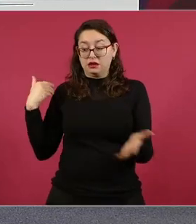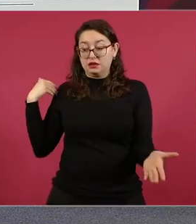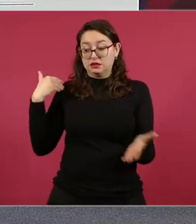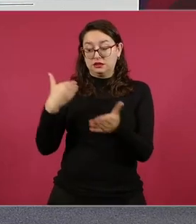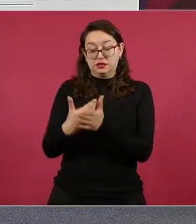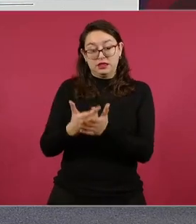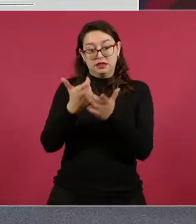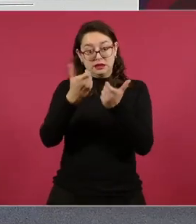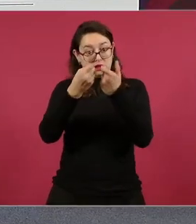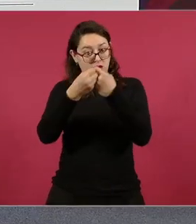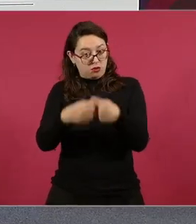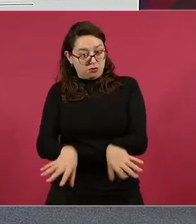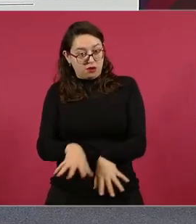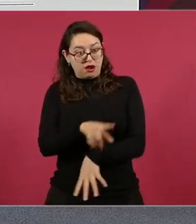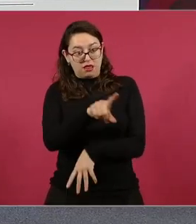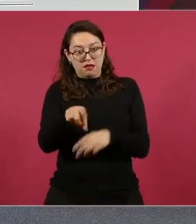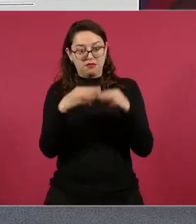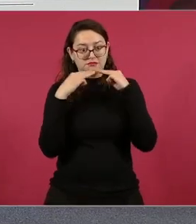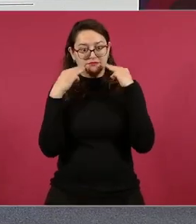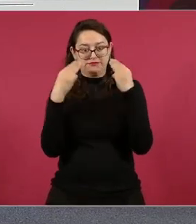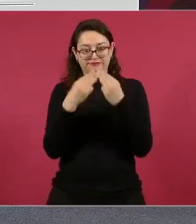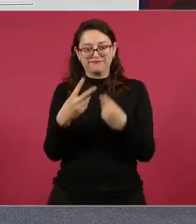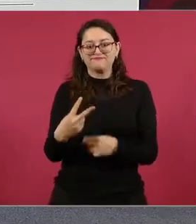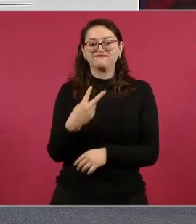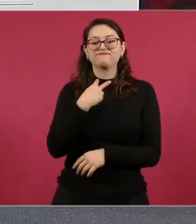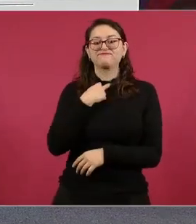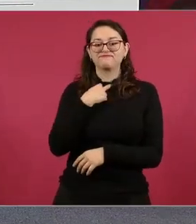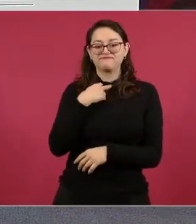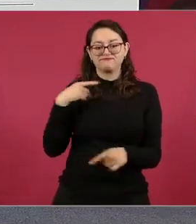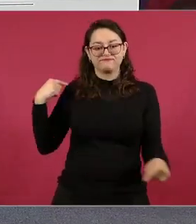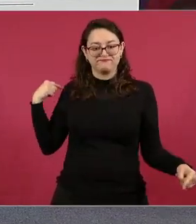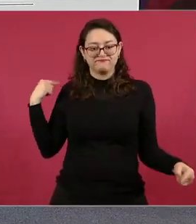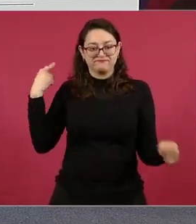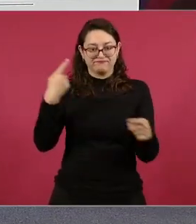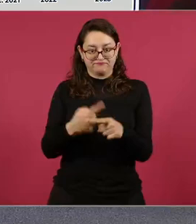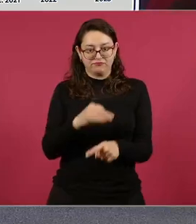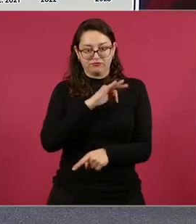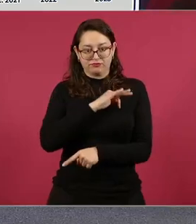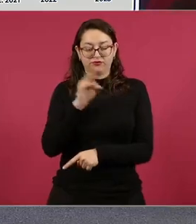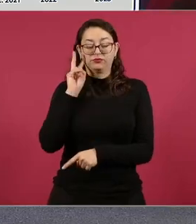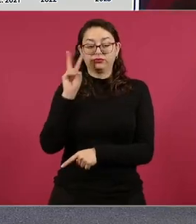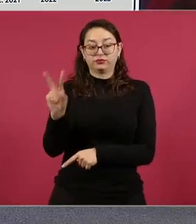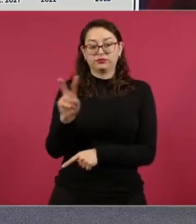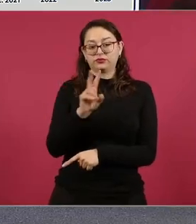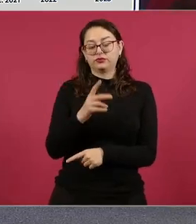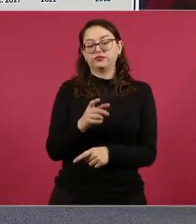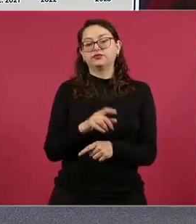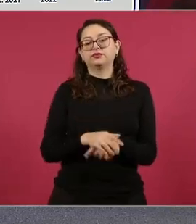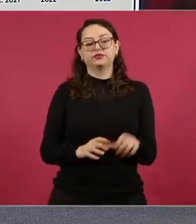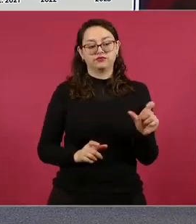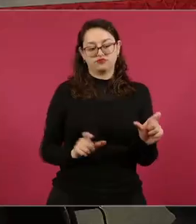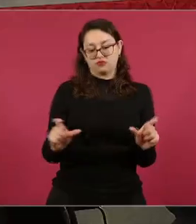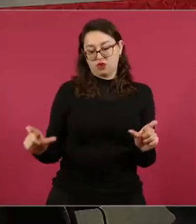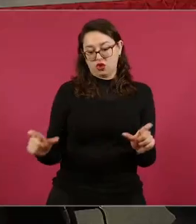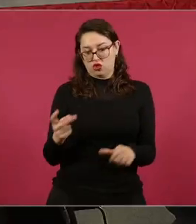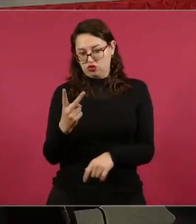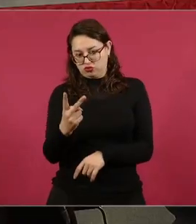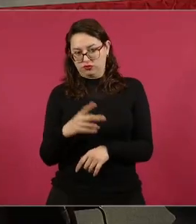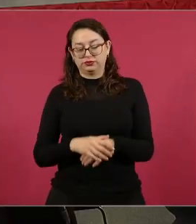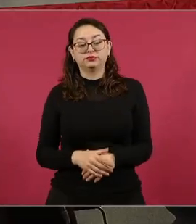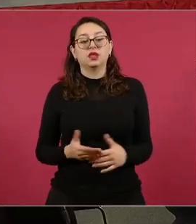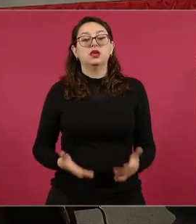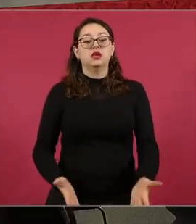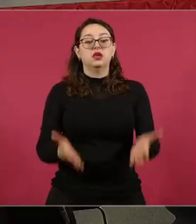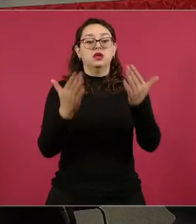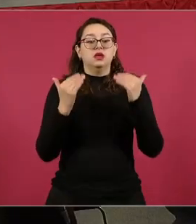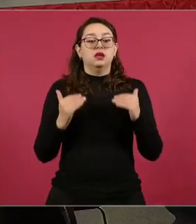en lo que va del 1 de diciembre del 18 a la fecha. La que sigue. Para el fortalecimiento de aduanas